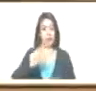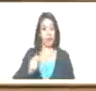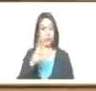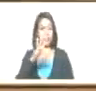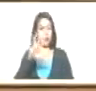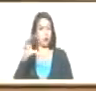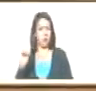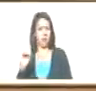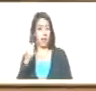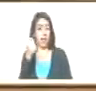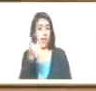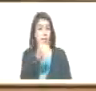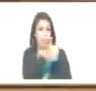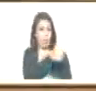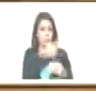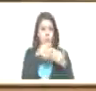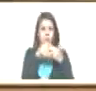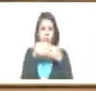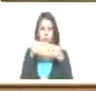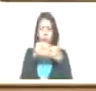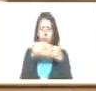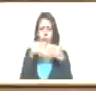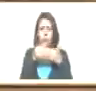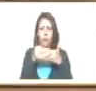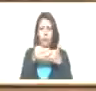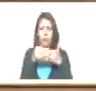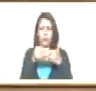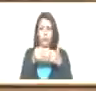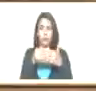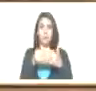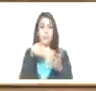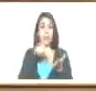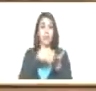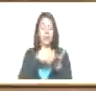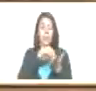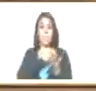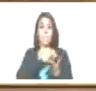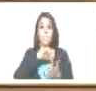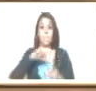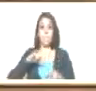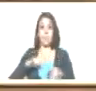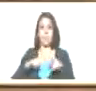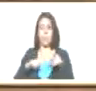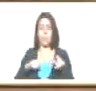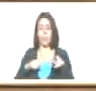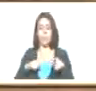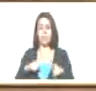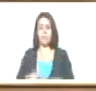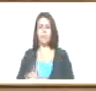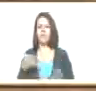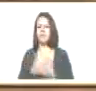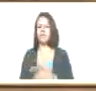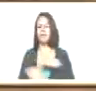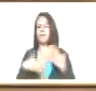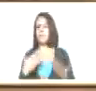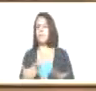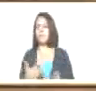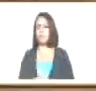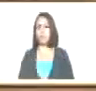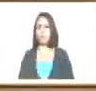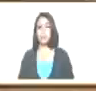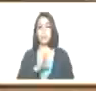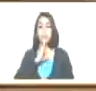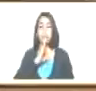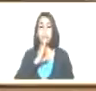dólar, a la deuda externa privada. Es decir, que los bancos que se